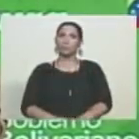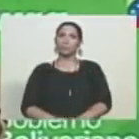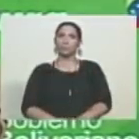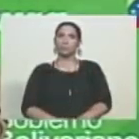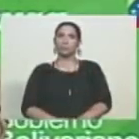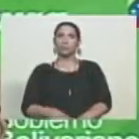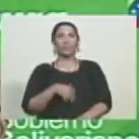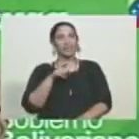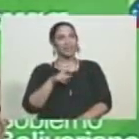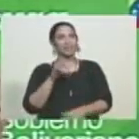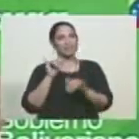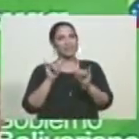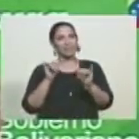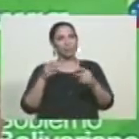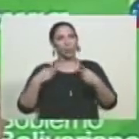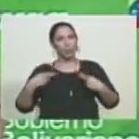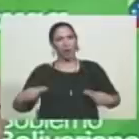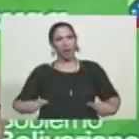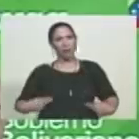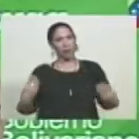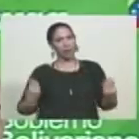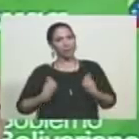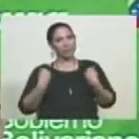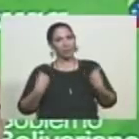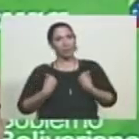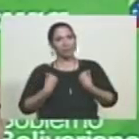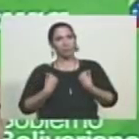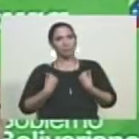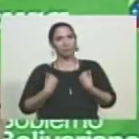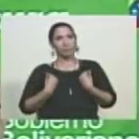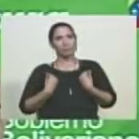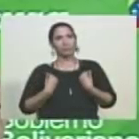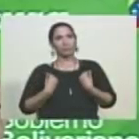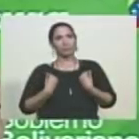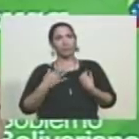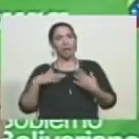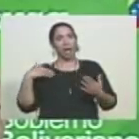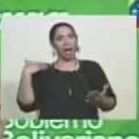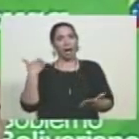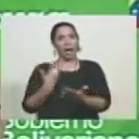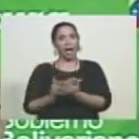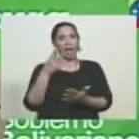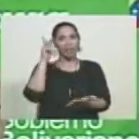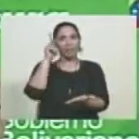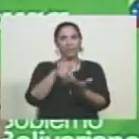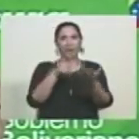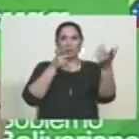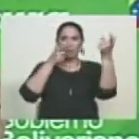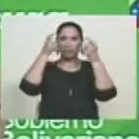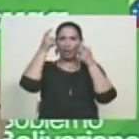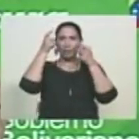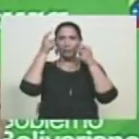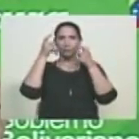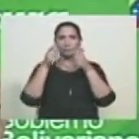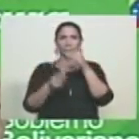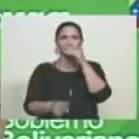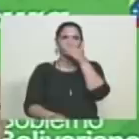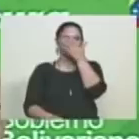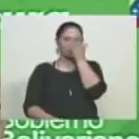Así es el ser humano, así es la vida. Hasta la llegada de Chávez,